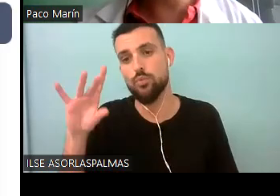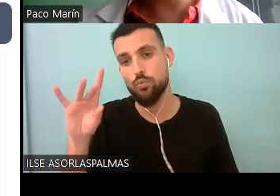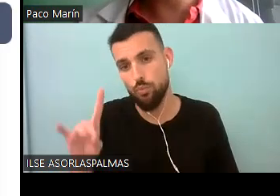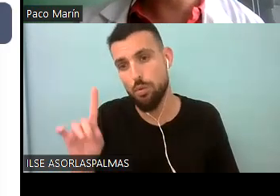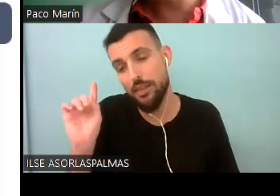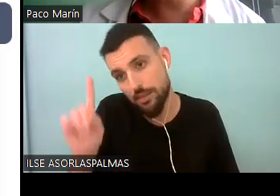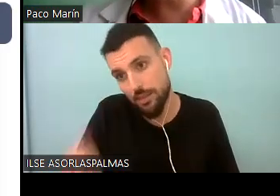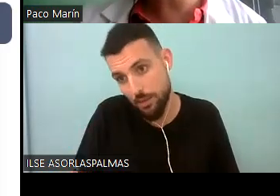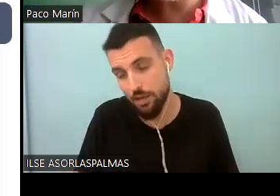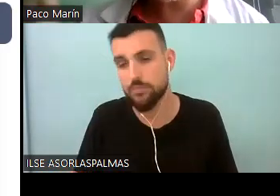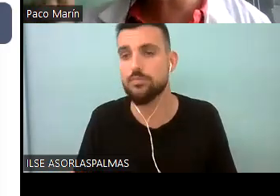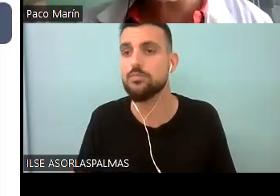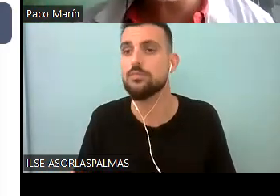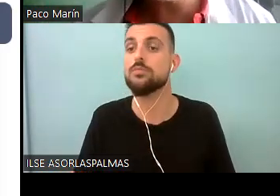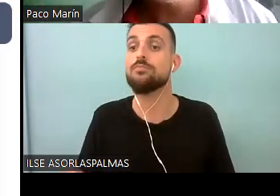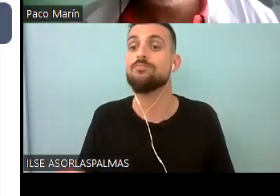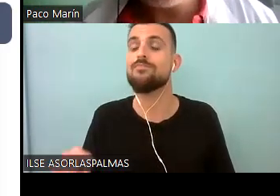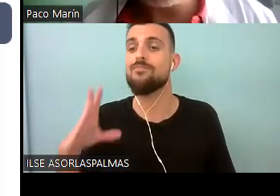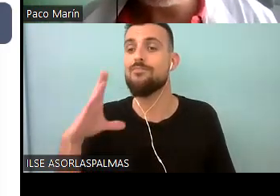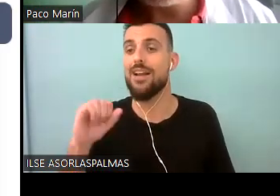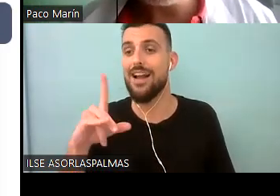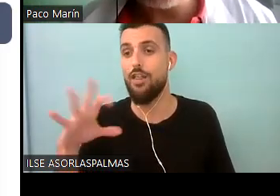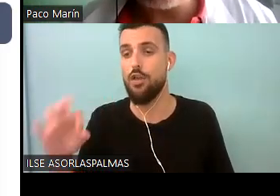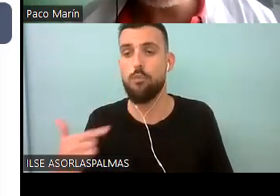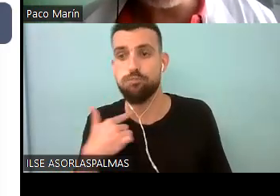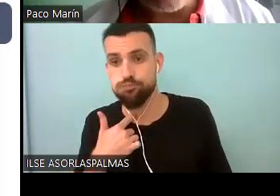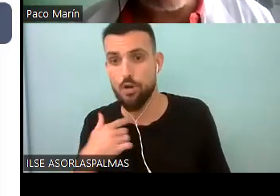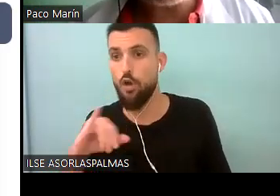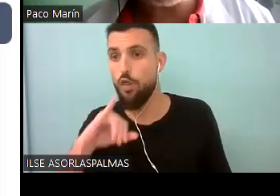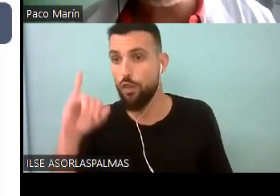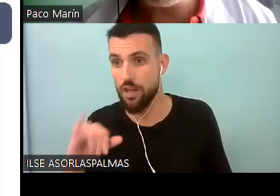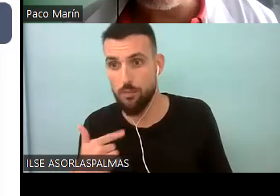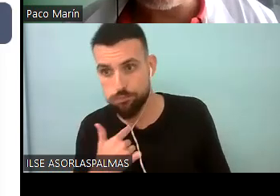sería llevarse secuestrado algunos de los minerales